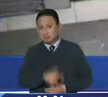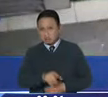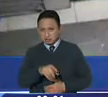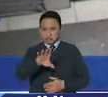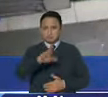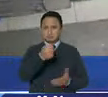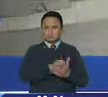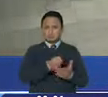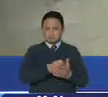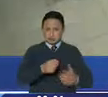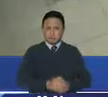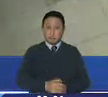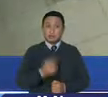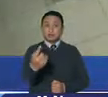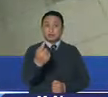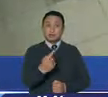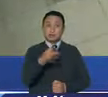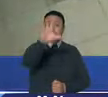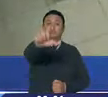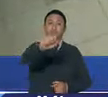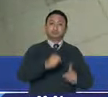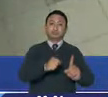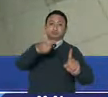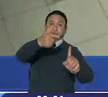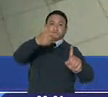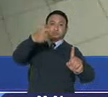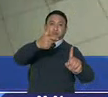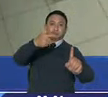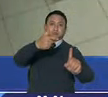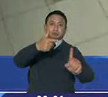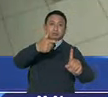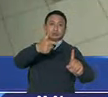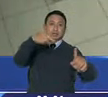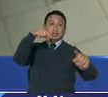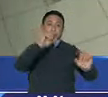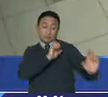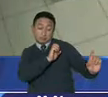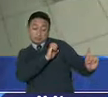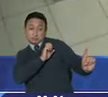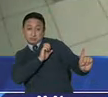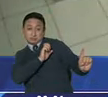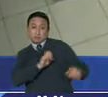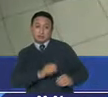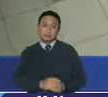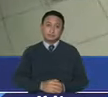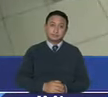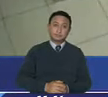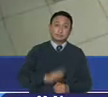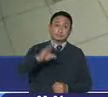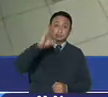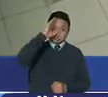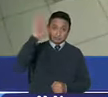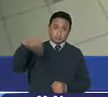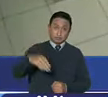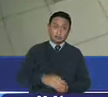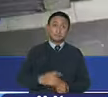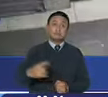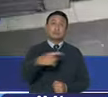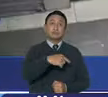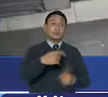vendedora y cuando se acerca la chica empieza el forcejeo. Ella se pone a buen recaudo y llama al guardia. El sujeto